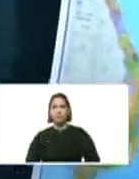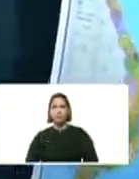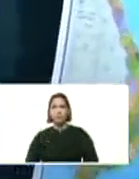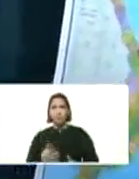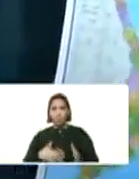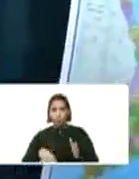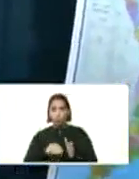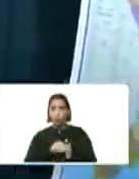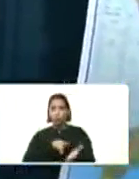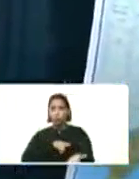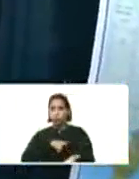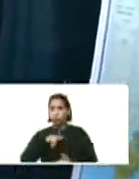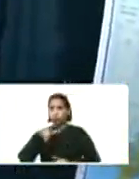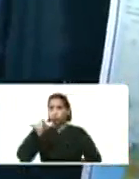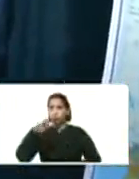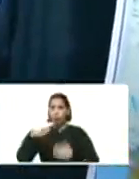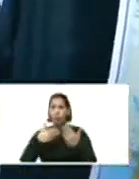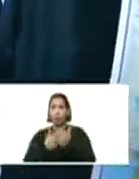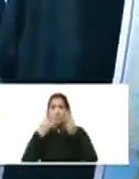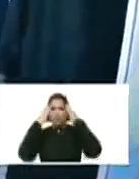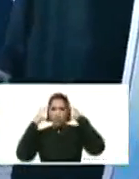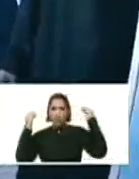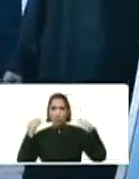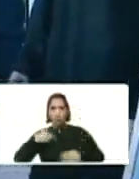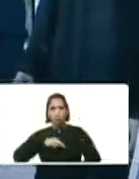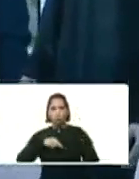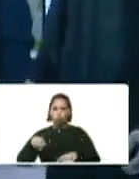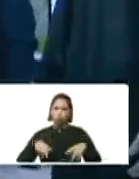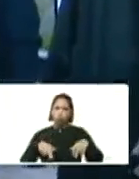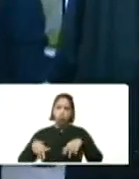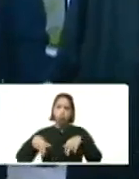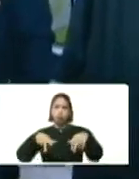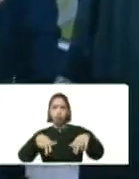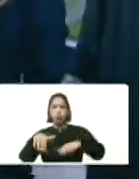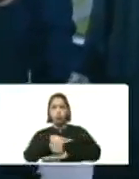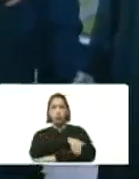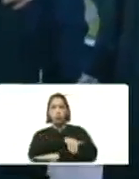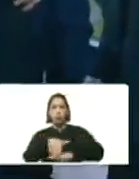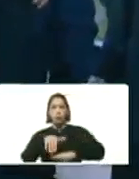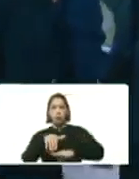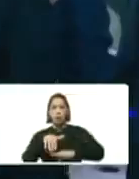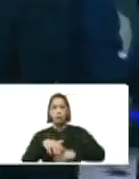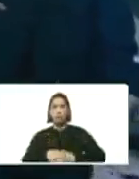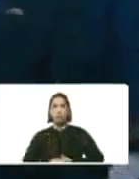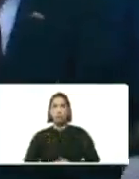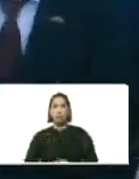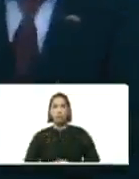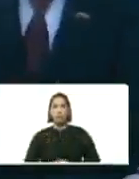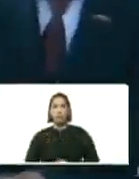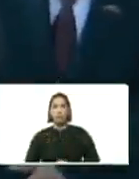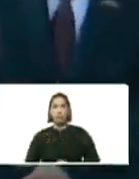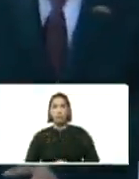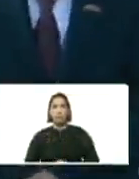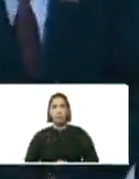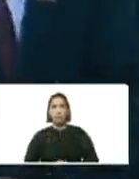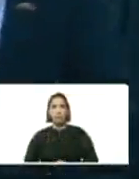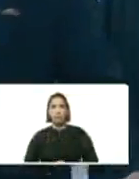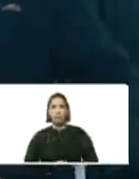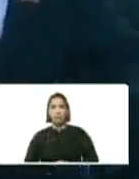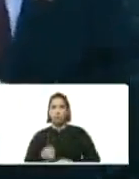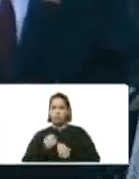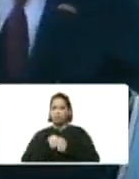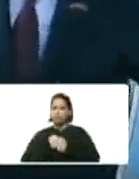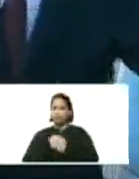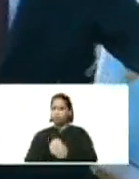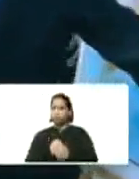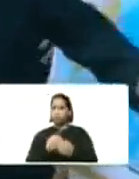Volveremos pronto a Vietnam, embajador. Allá caminaremos por las calles unidos. Bueno, embajador, los quiero mucho.